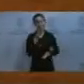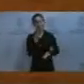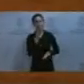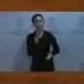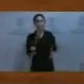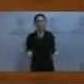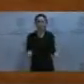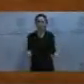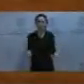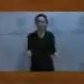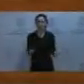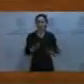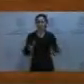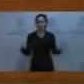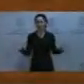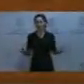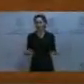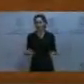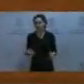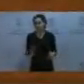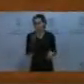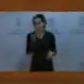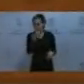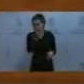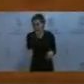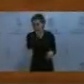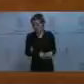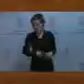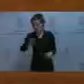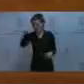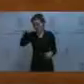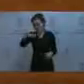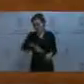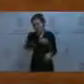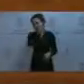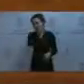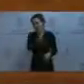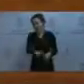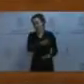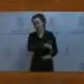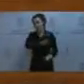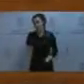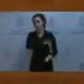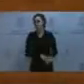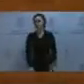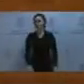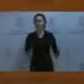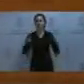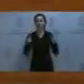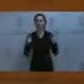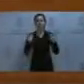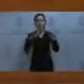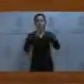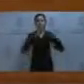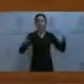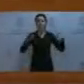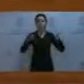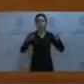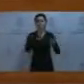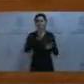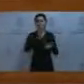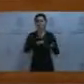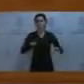a nada. Que es si usted conocía y consintió como responsable de la empresa pública SOGEPSA los desmanes de gestión que le he